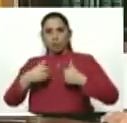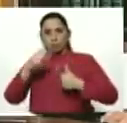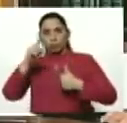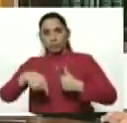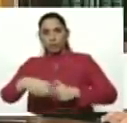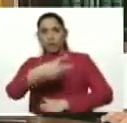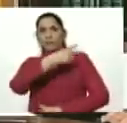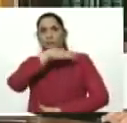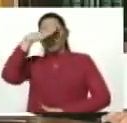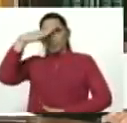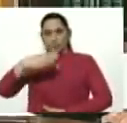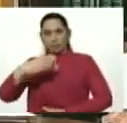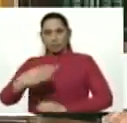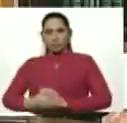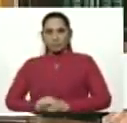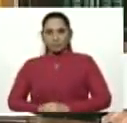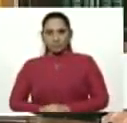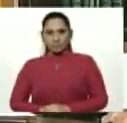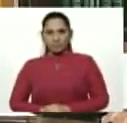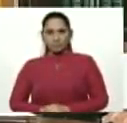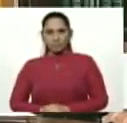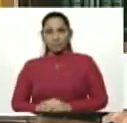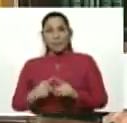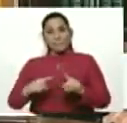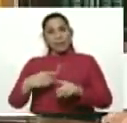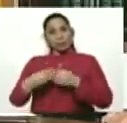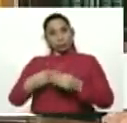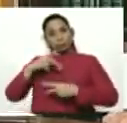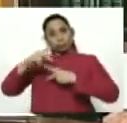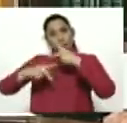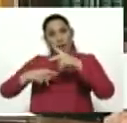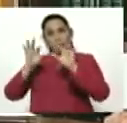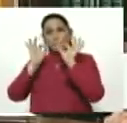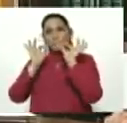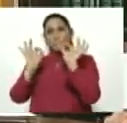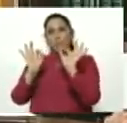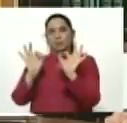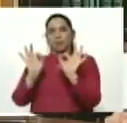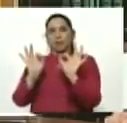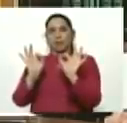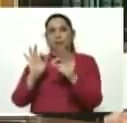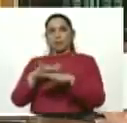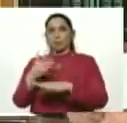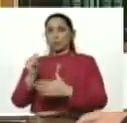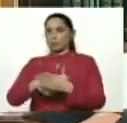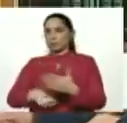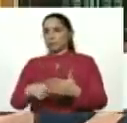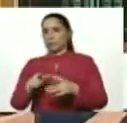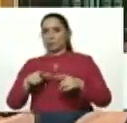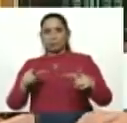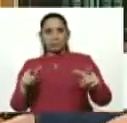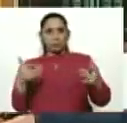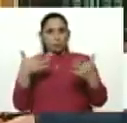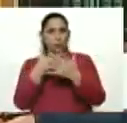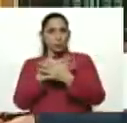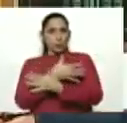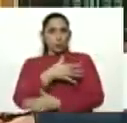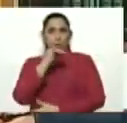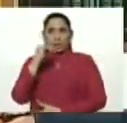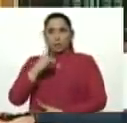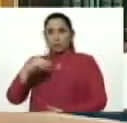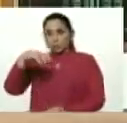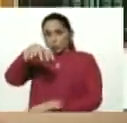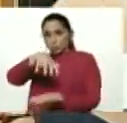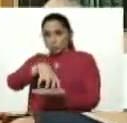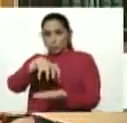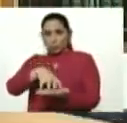jefes militares, para hacer un plan especial, porque sin lugar a duda, el Zulia ha sido víctima